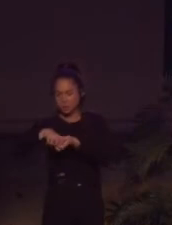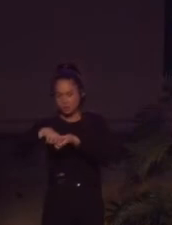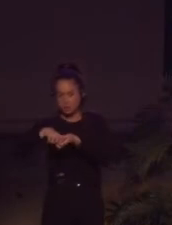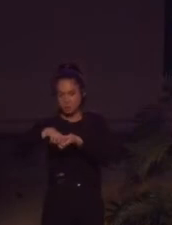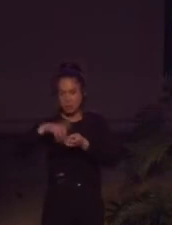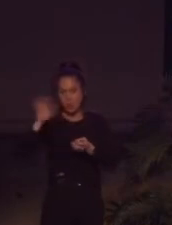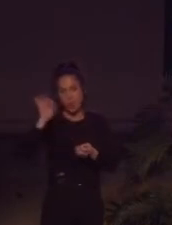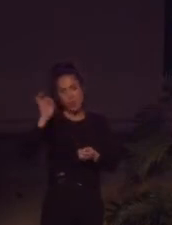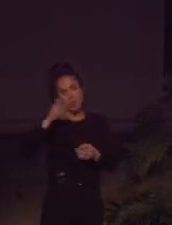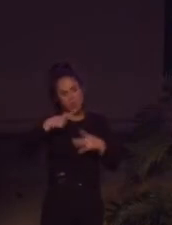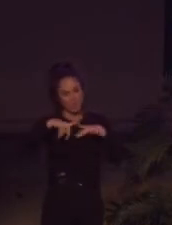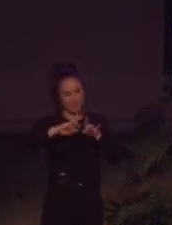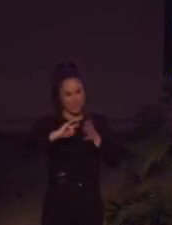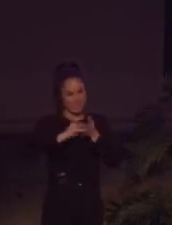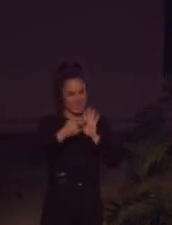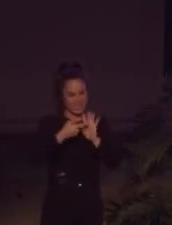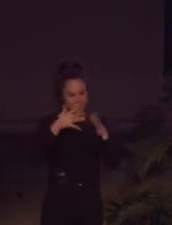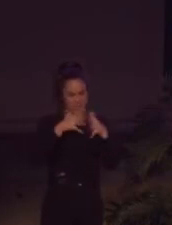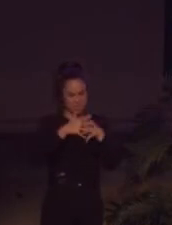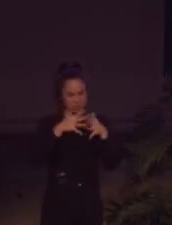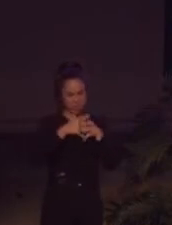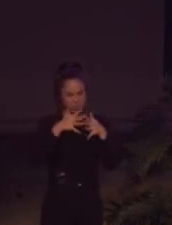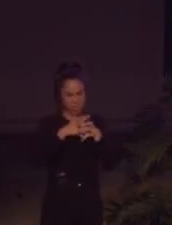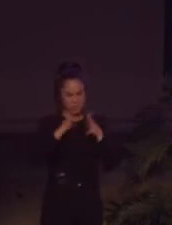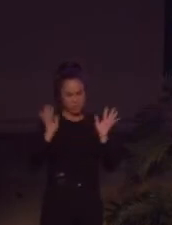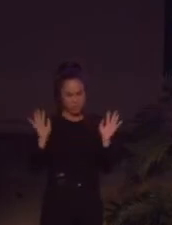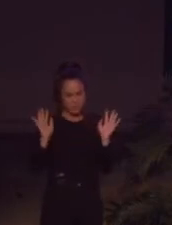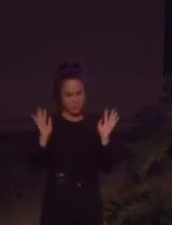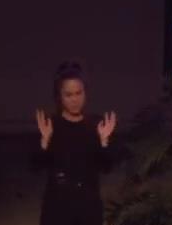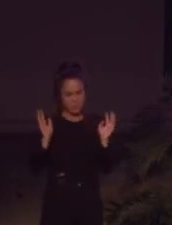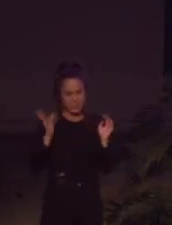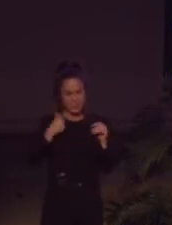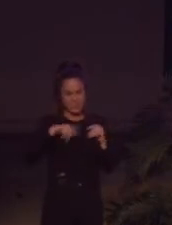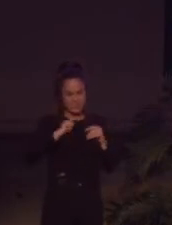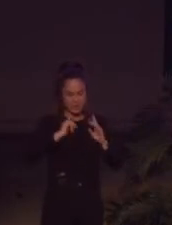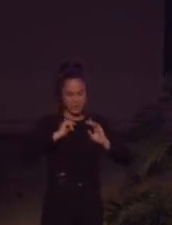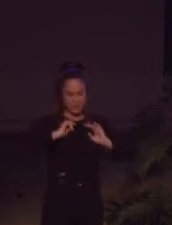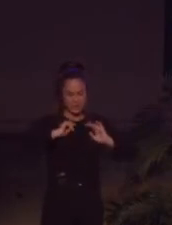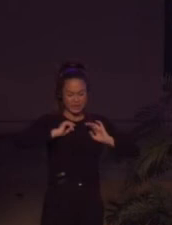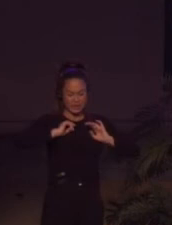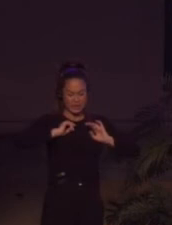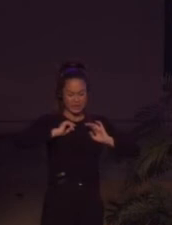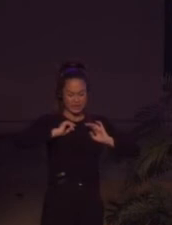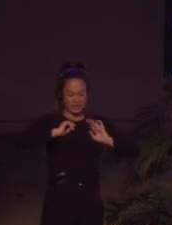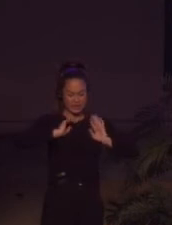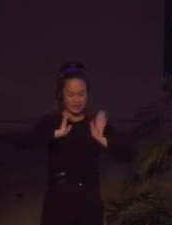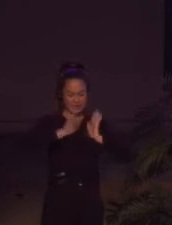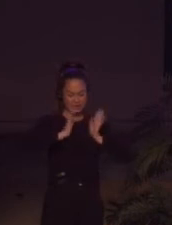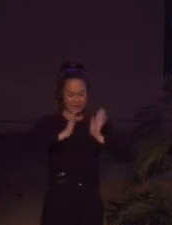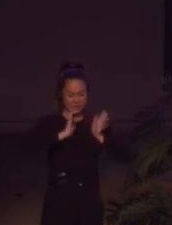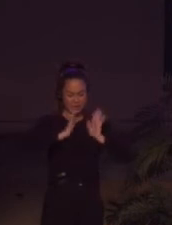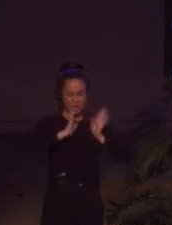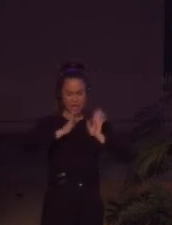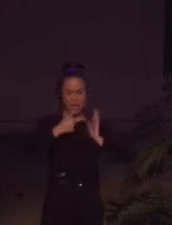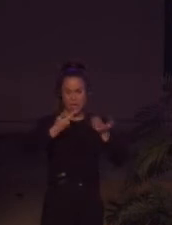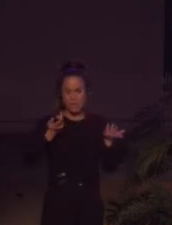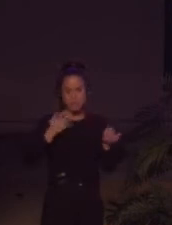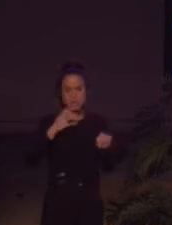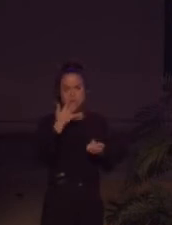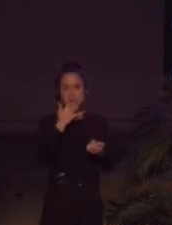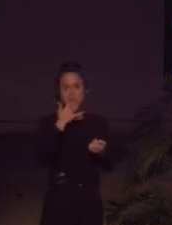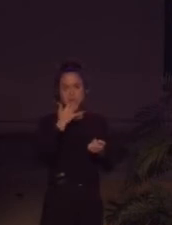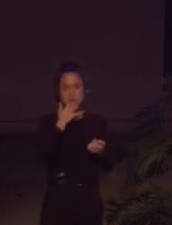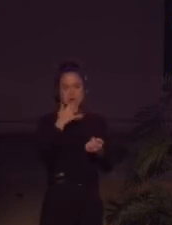sistema estructural que lo que hace es domesticar animales, o sea, es decir, tú coges un jabalí, ¿vale?